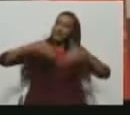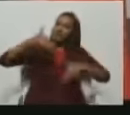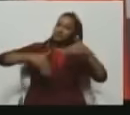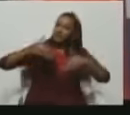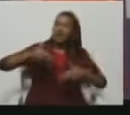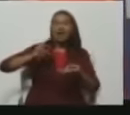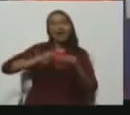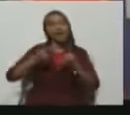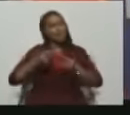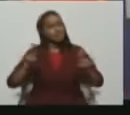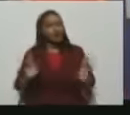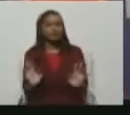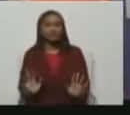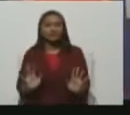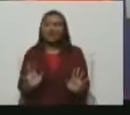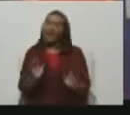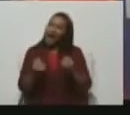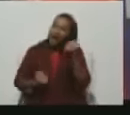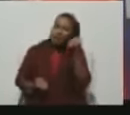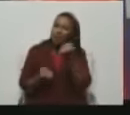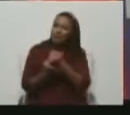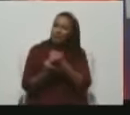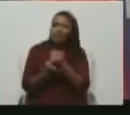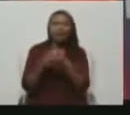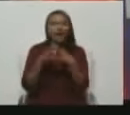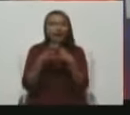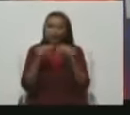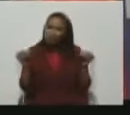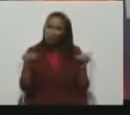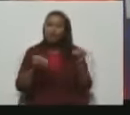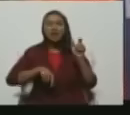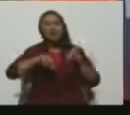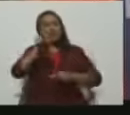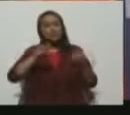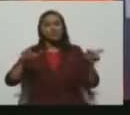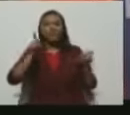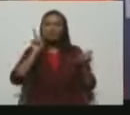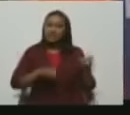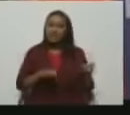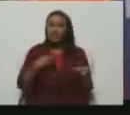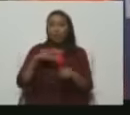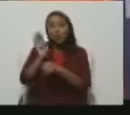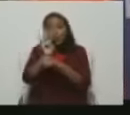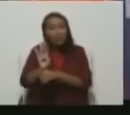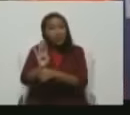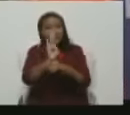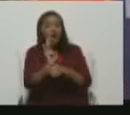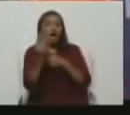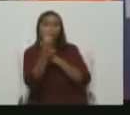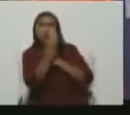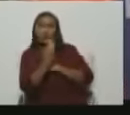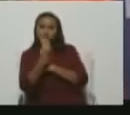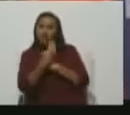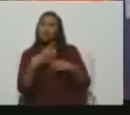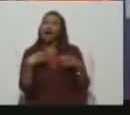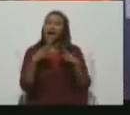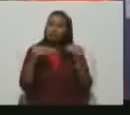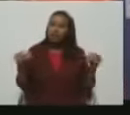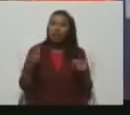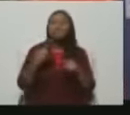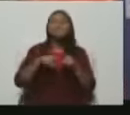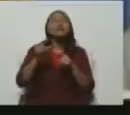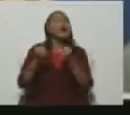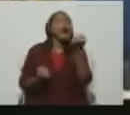apoyando a quien más lo necesita. Entrecuidémonos todos y todas, pero especialmente apoyemos a las